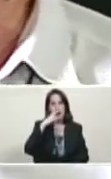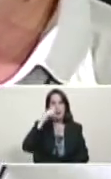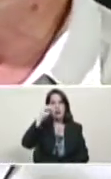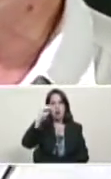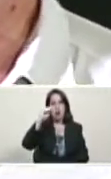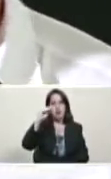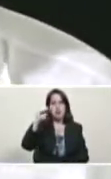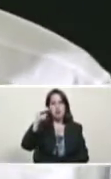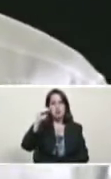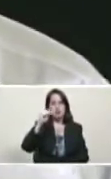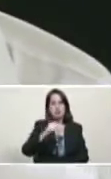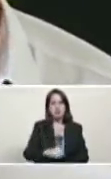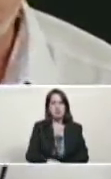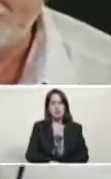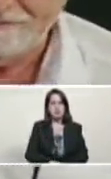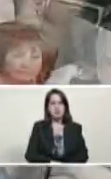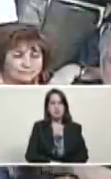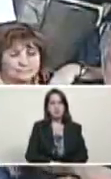maduro